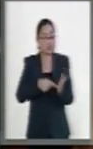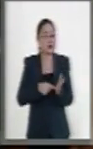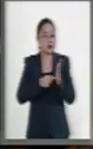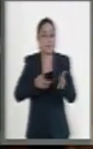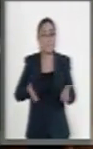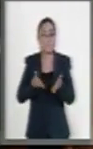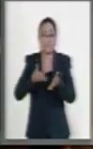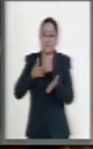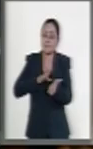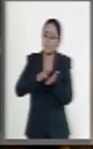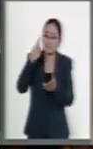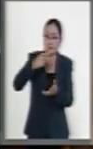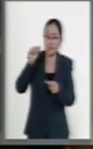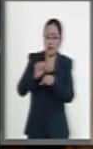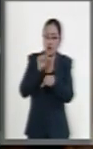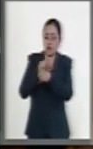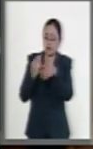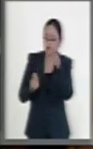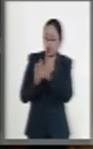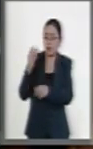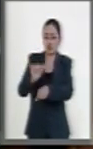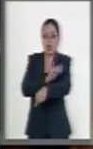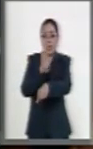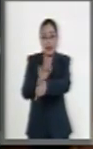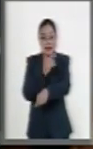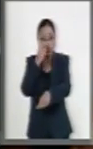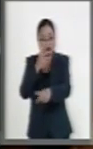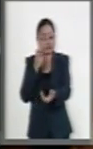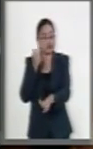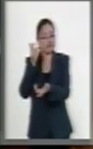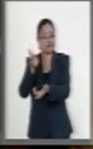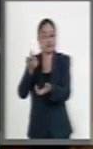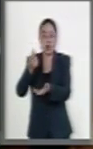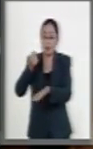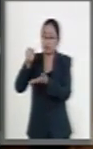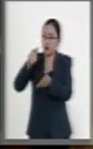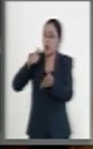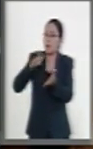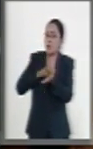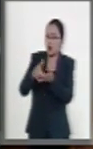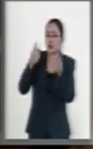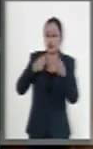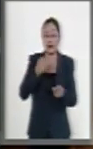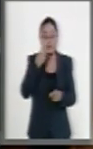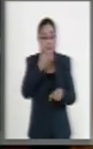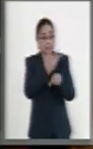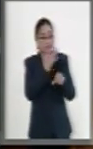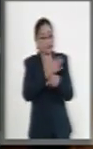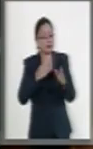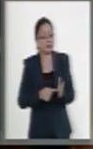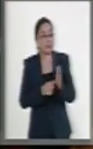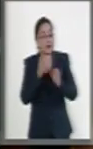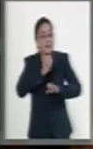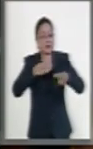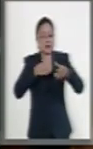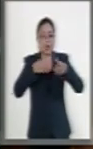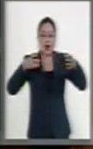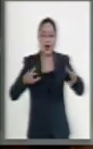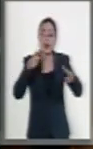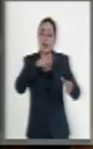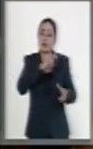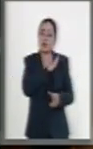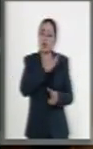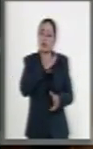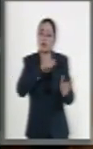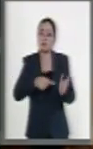incentivo fiscal para vehículos eléctricos y sus estaciones de recarga, reformas que para las micro y pequeñas empresas